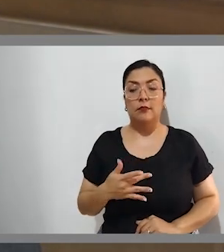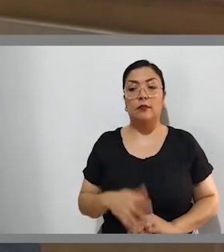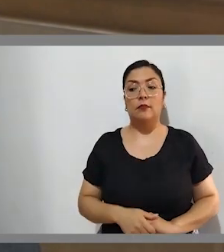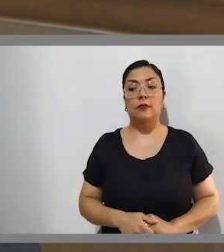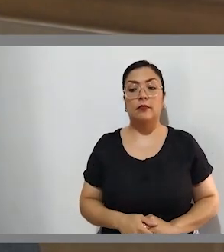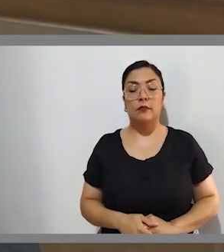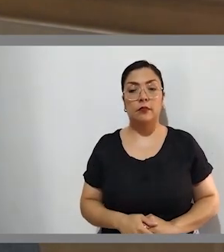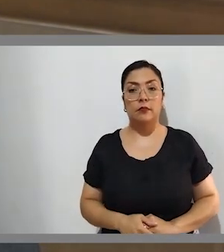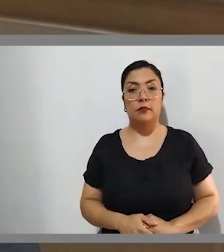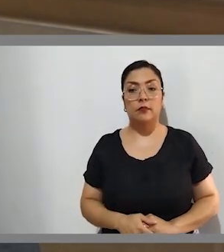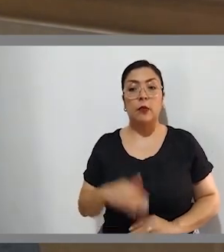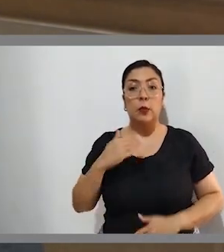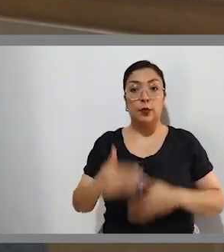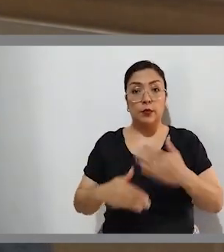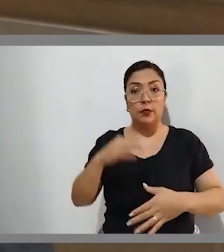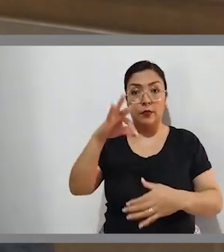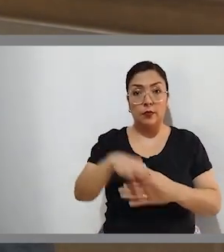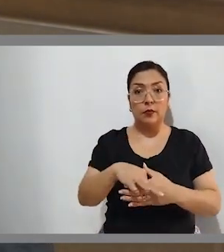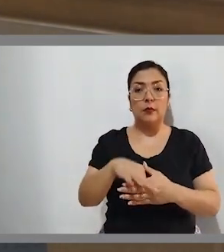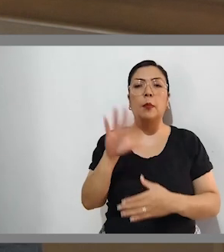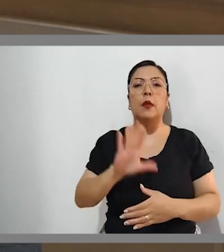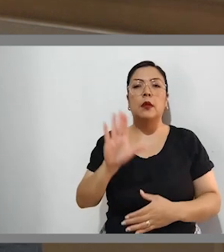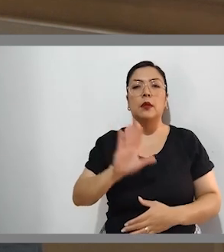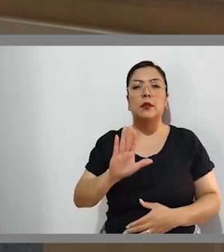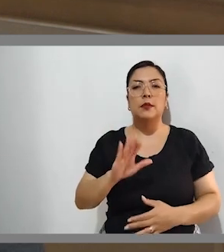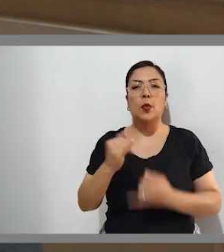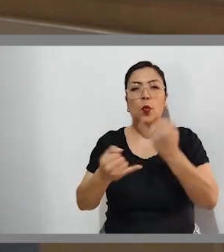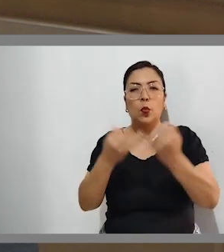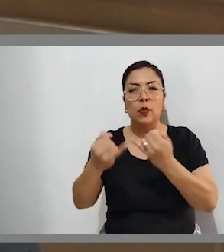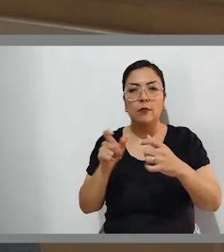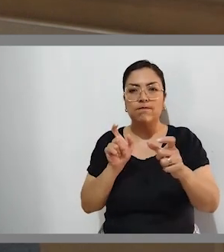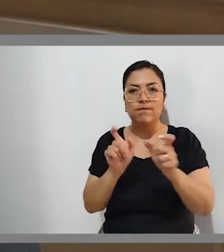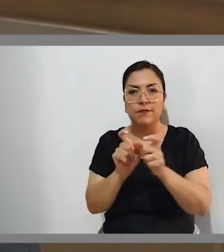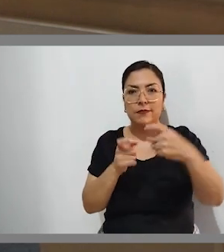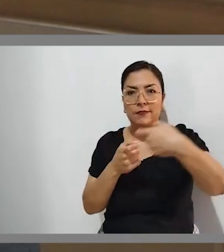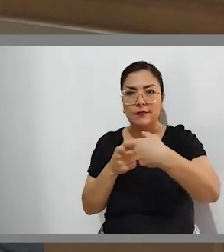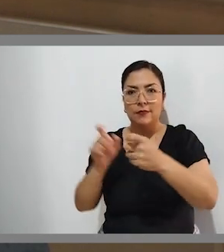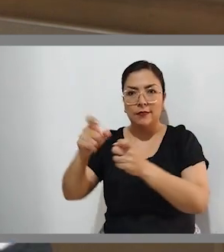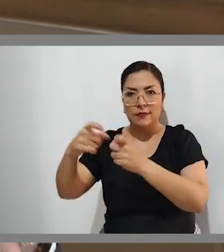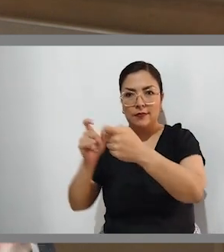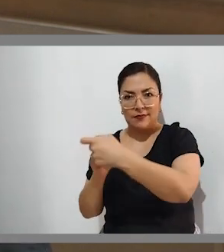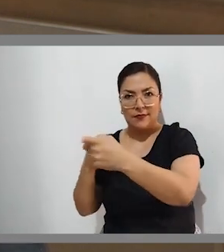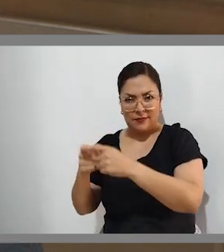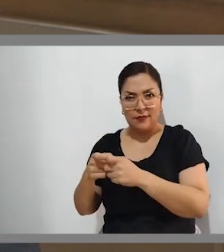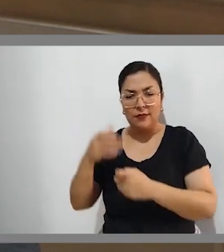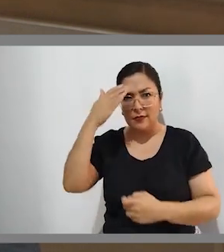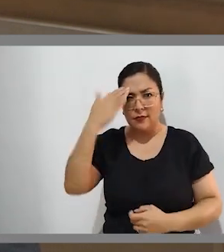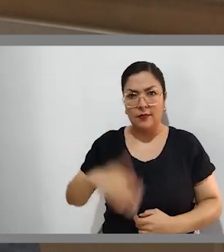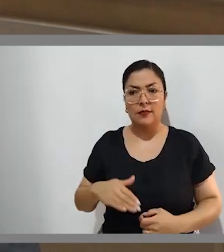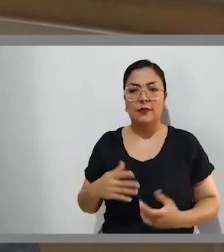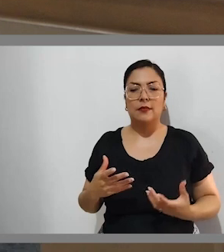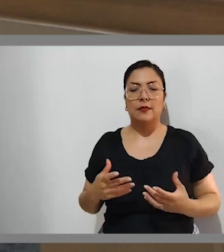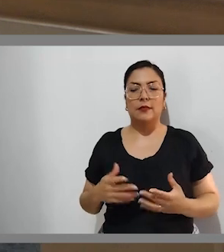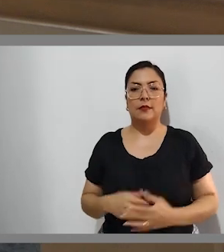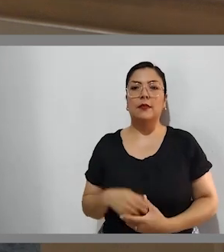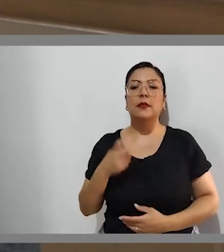una de las áreas ponemos nuestra parte, porque por mencionar algo, los registros que realiza el área